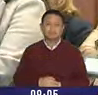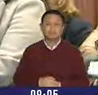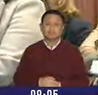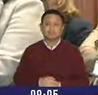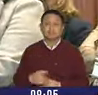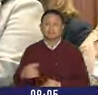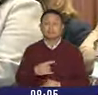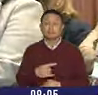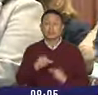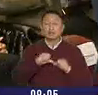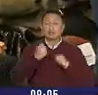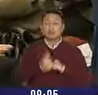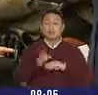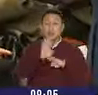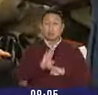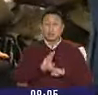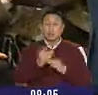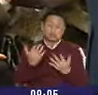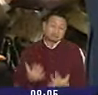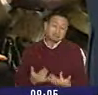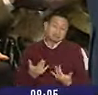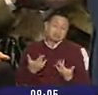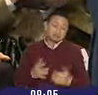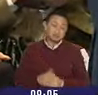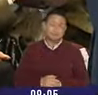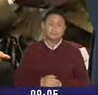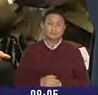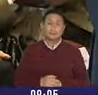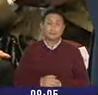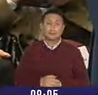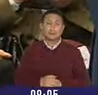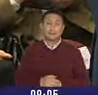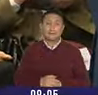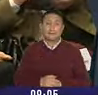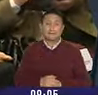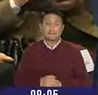legislativo para dejar el cargo, informó Héctor Romero.